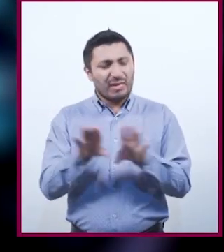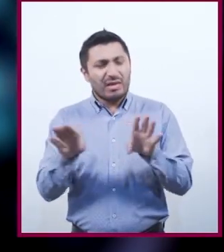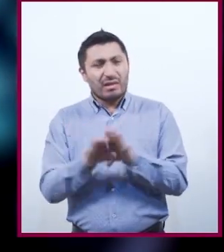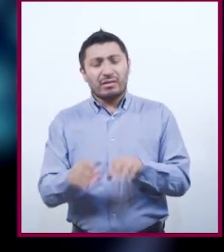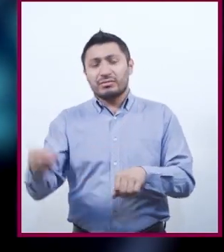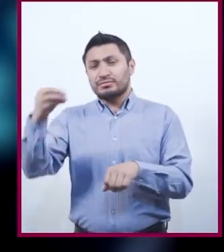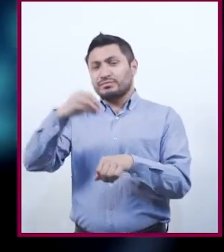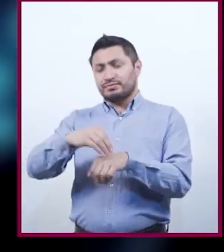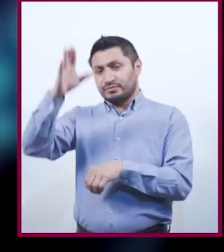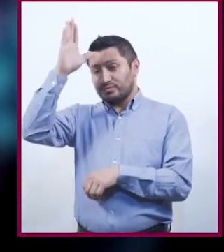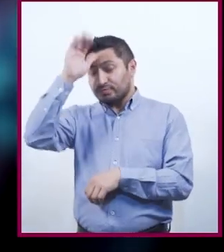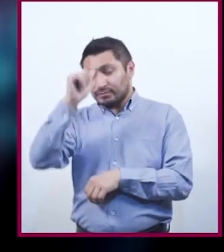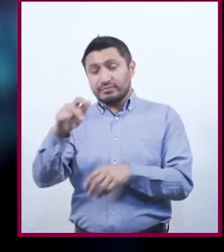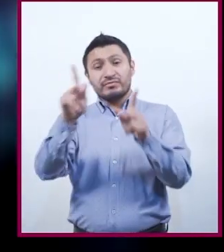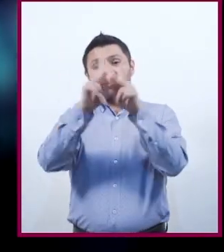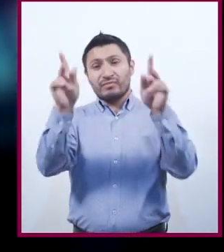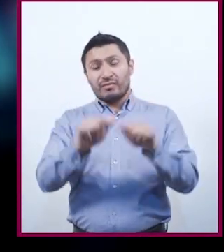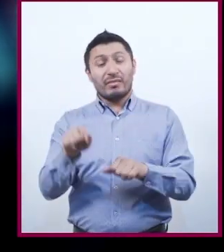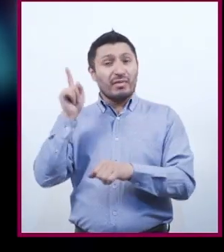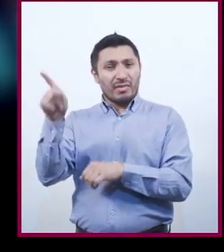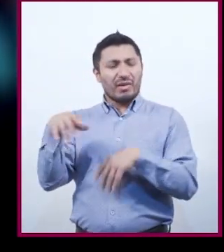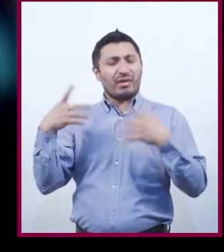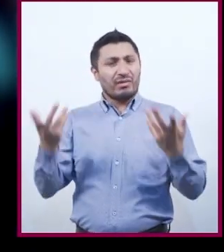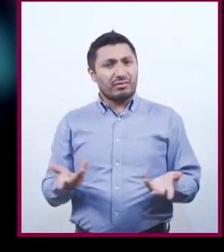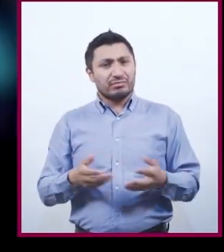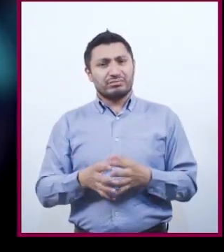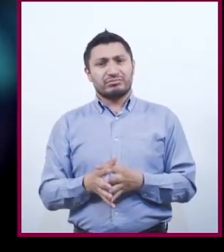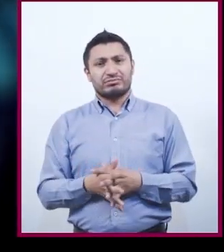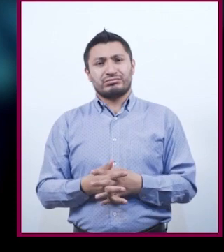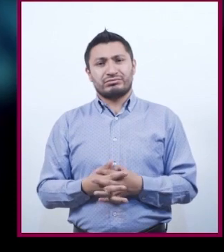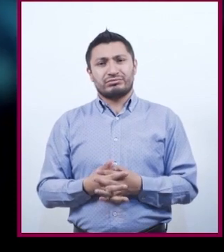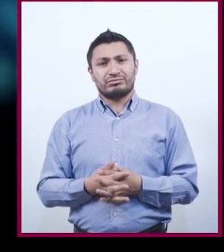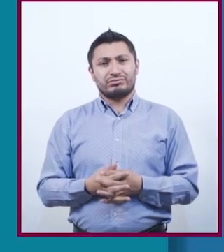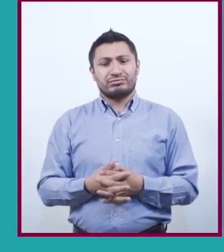¿Cómo se llega a las negociaciones y acuerdo de paz en Medio Oriente?